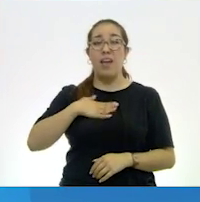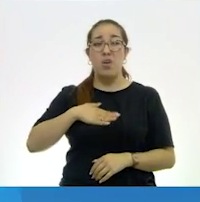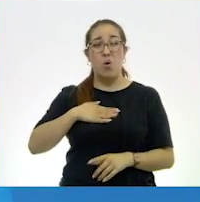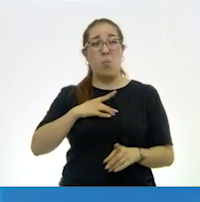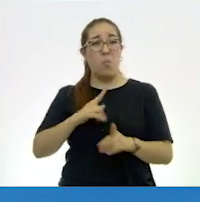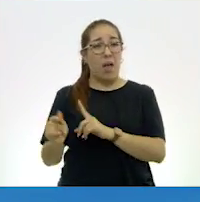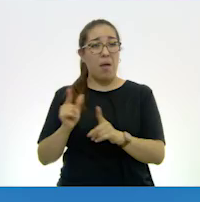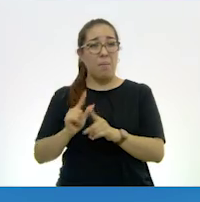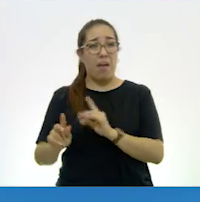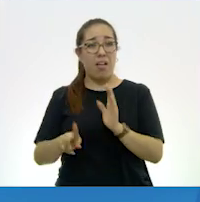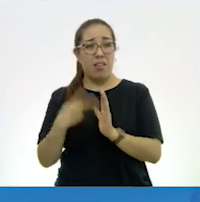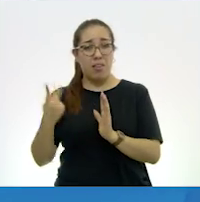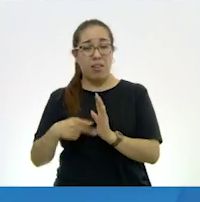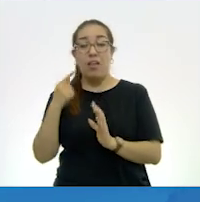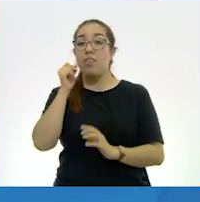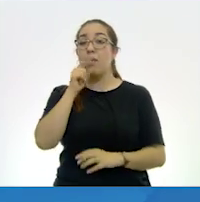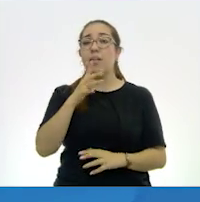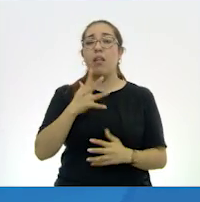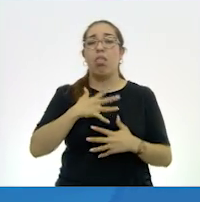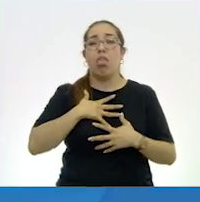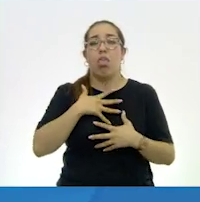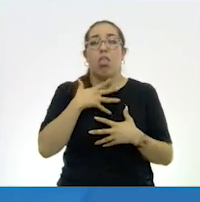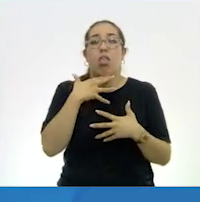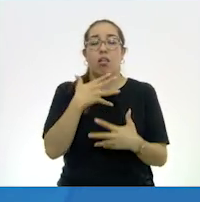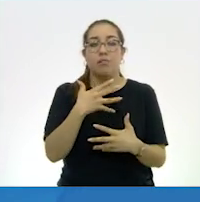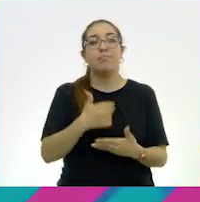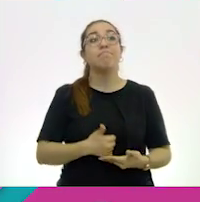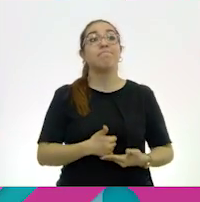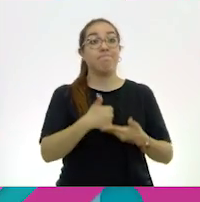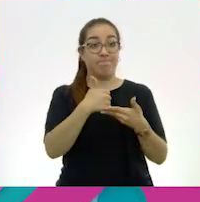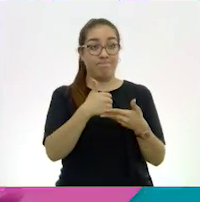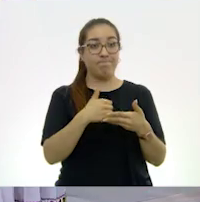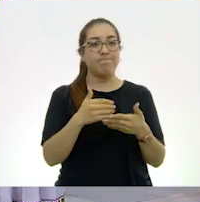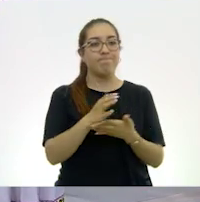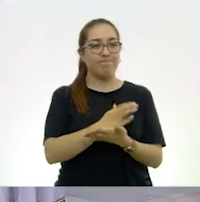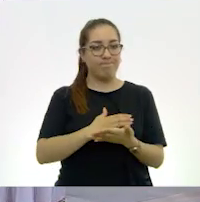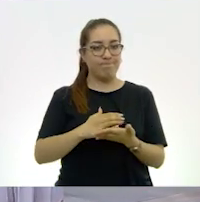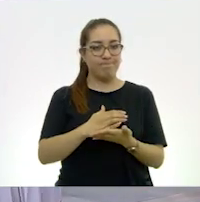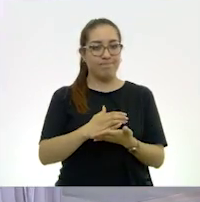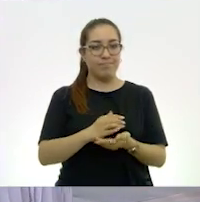vómito. ¿Me ayudas, Aníbal? Claro que sí.